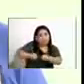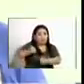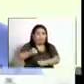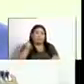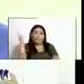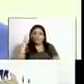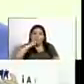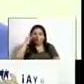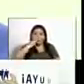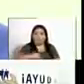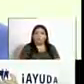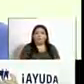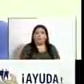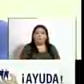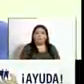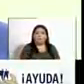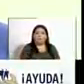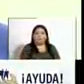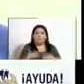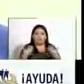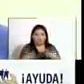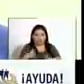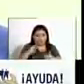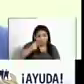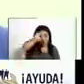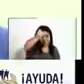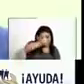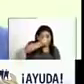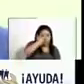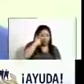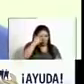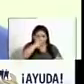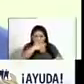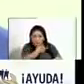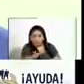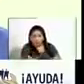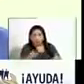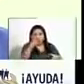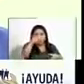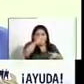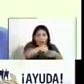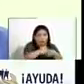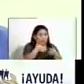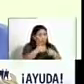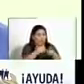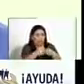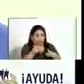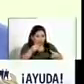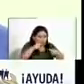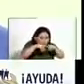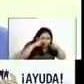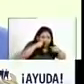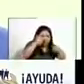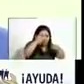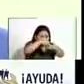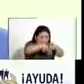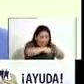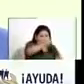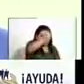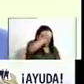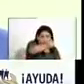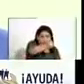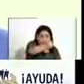recolector. Es de que los residuos sólidos ya identificados específicamente vamos a darle un tratamiento diferente, de tal manera que estos van a